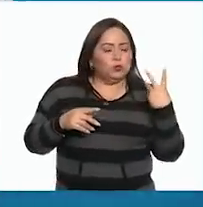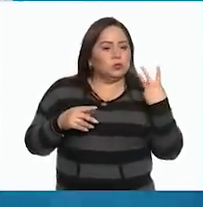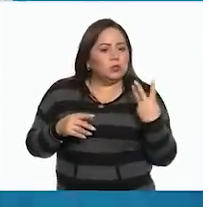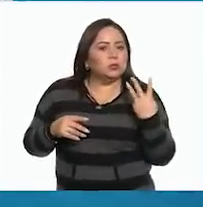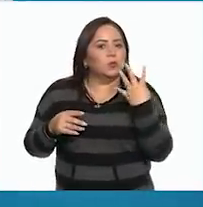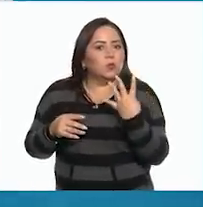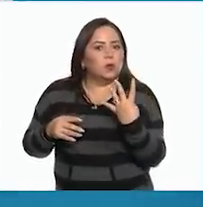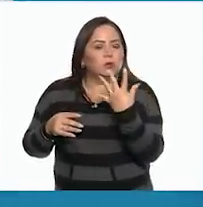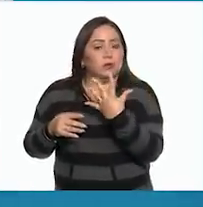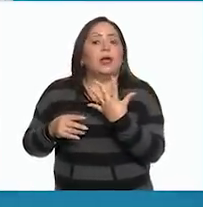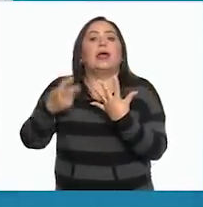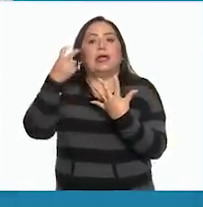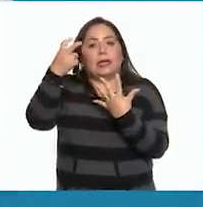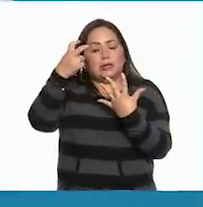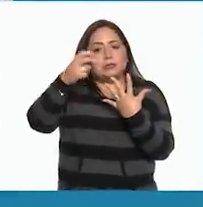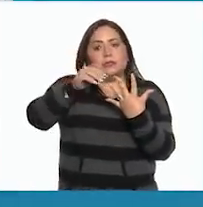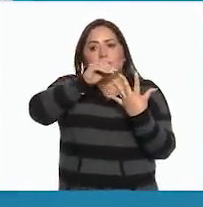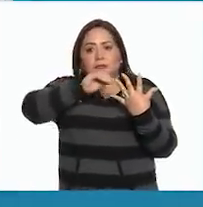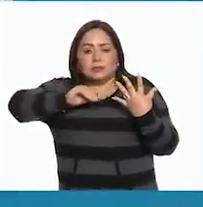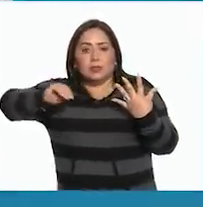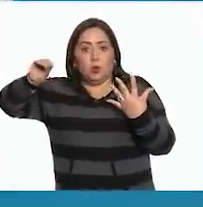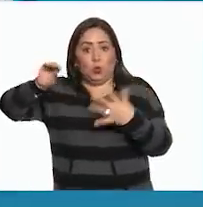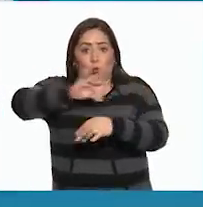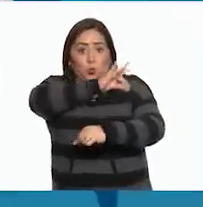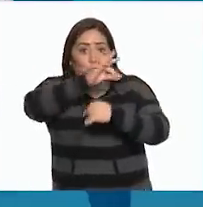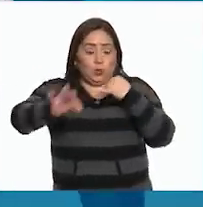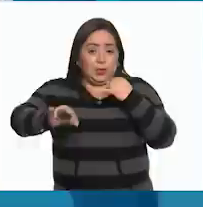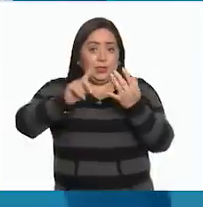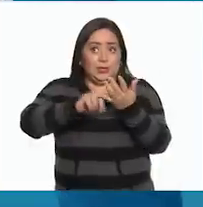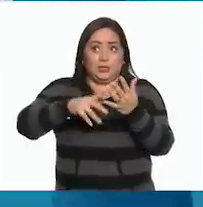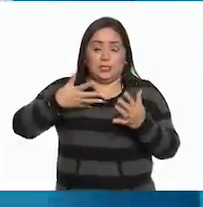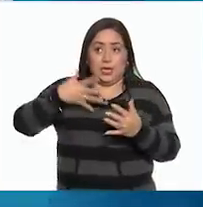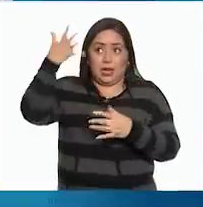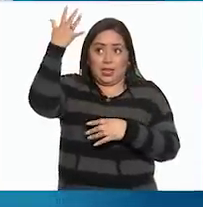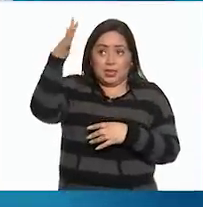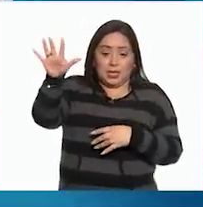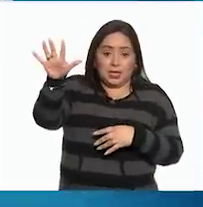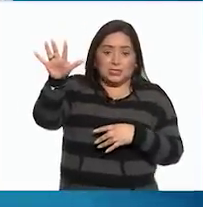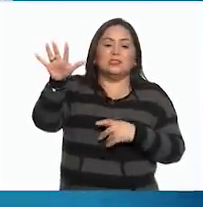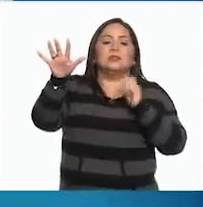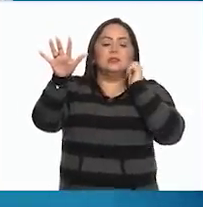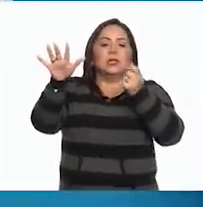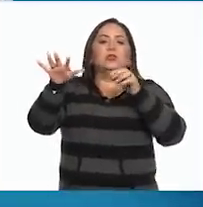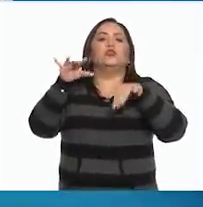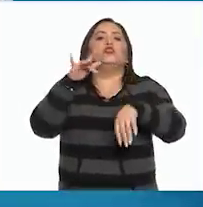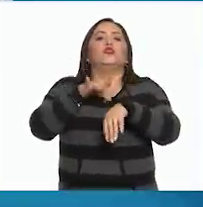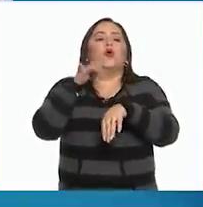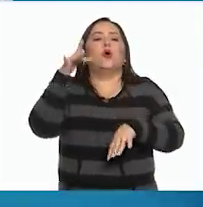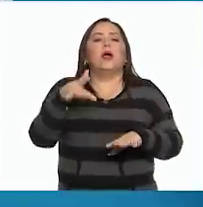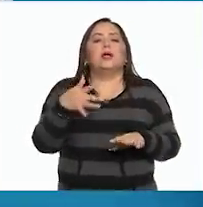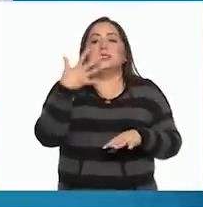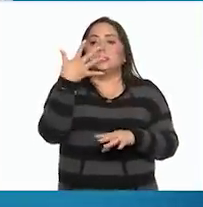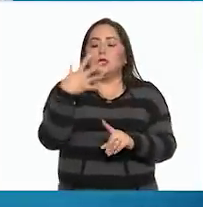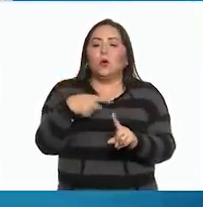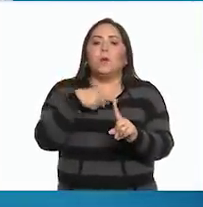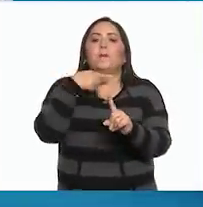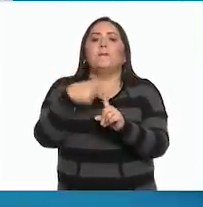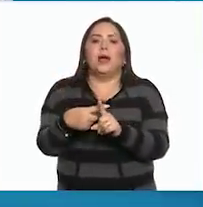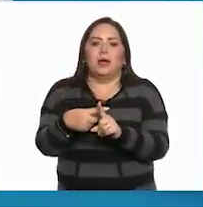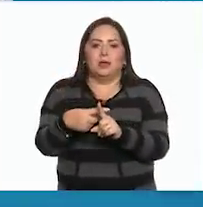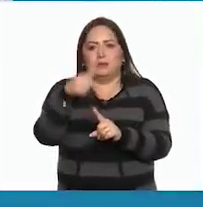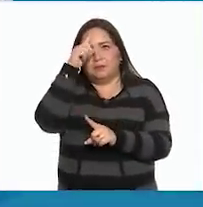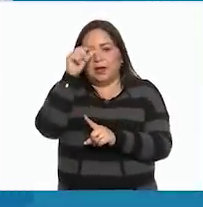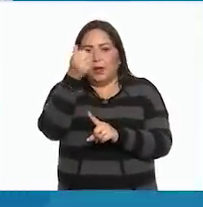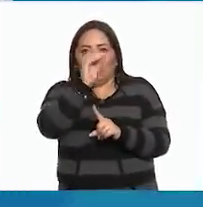una. Así que si la última figura tiene 10 círculos, entonces tocaría sumar 5 más para encontrar